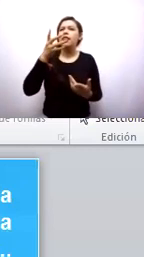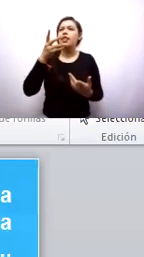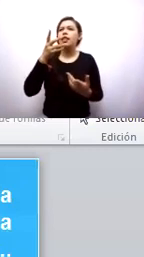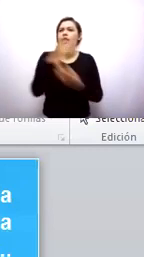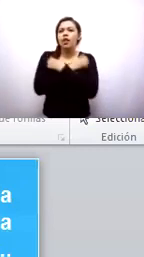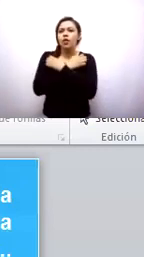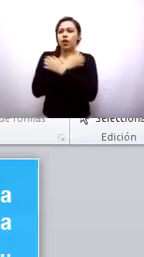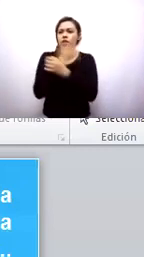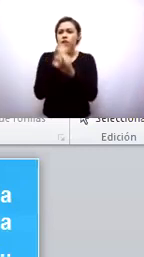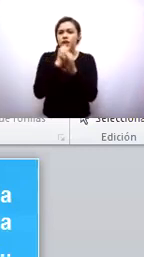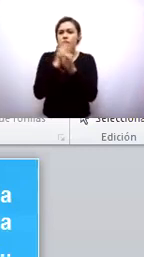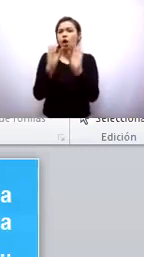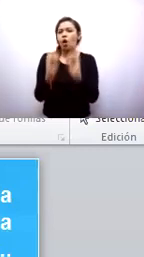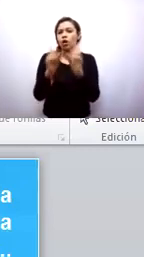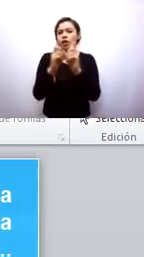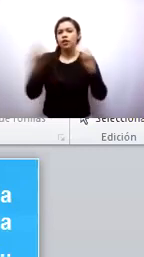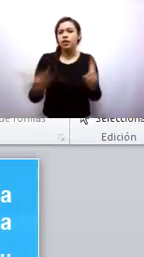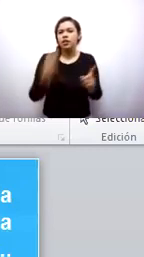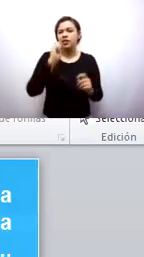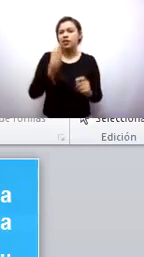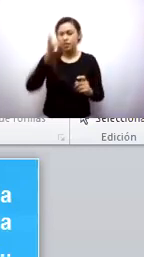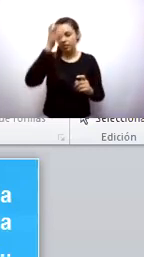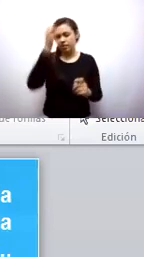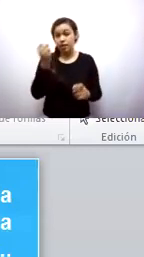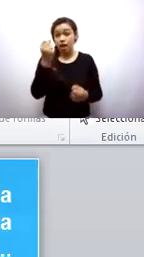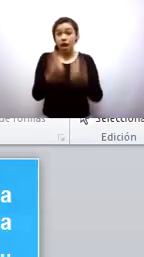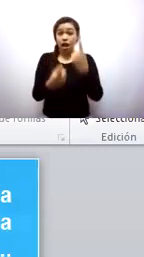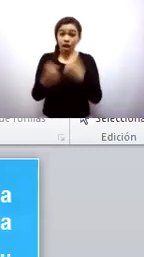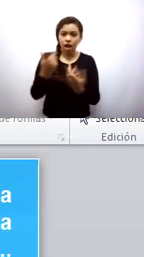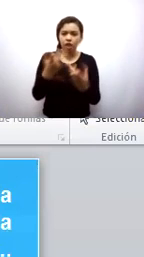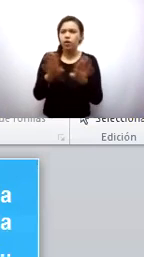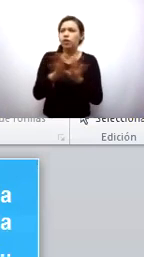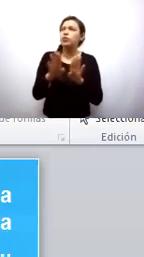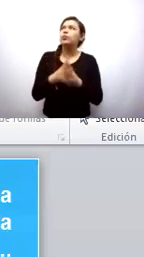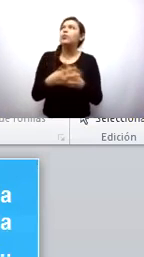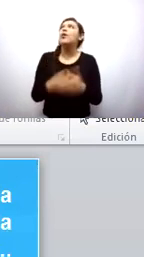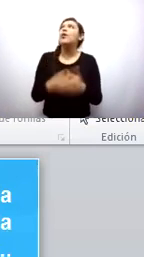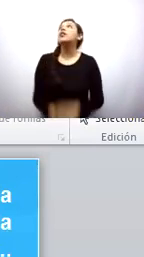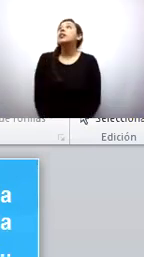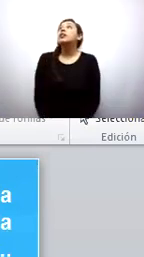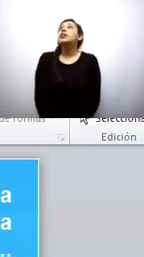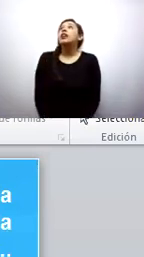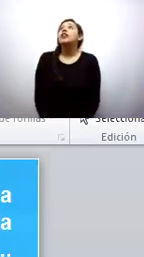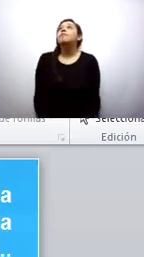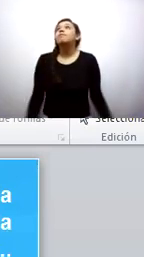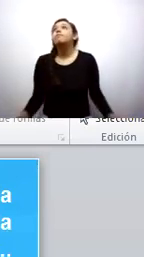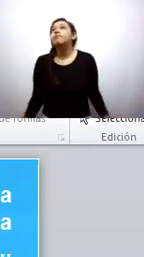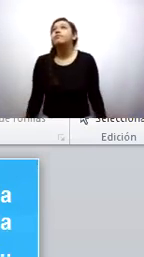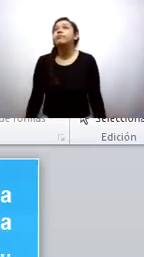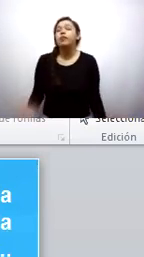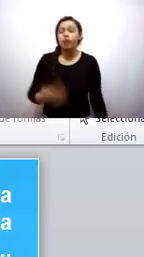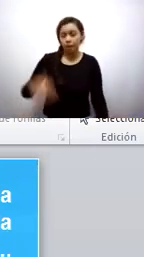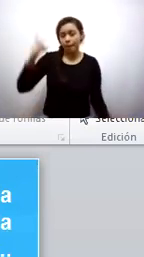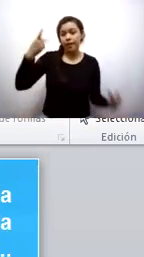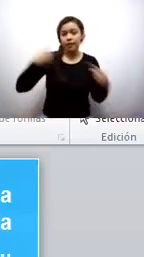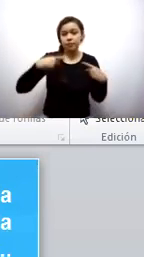o a distancia. Algunos de estos criterios o alguno de estas posibles pensamientos de las